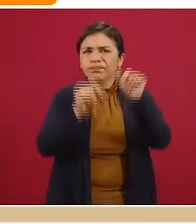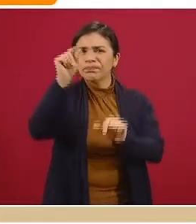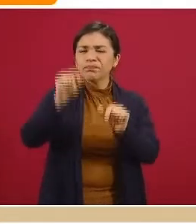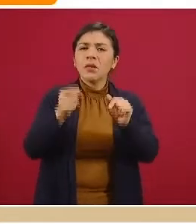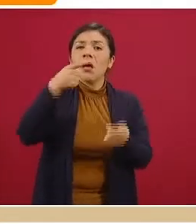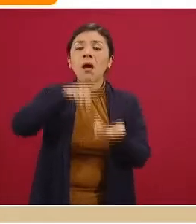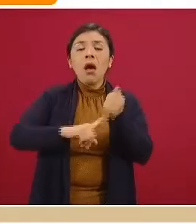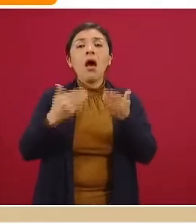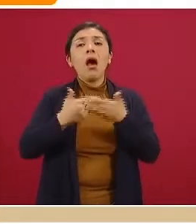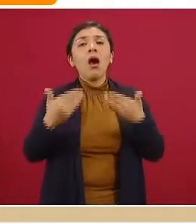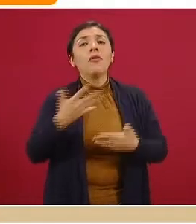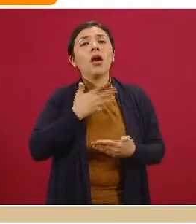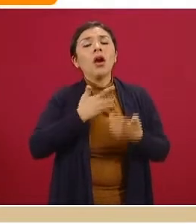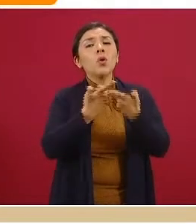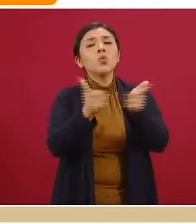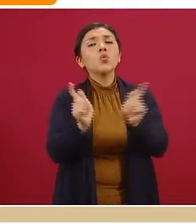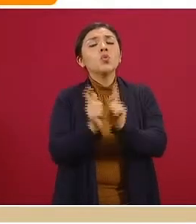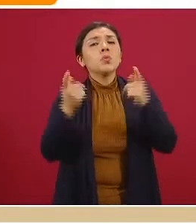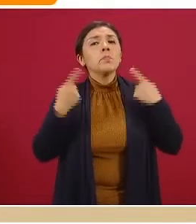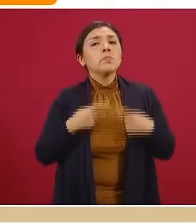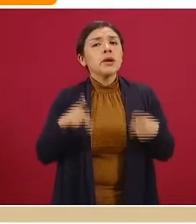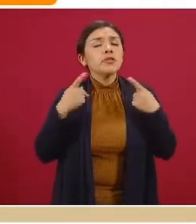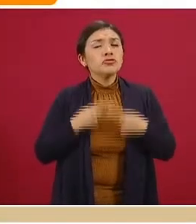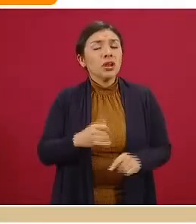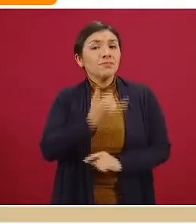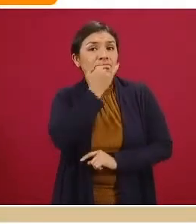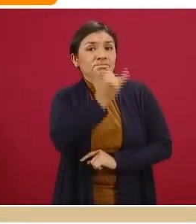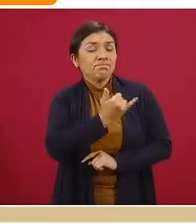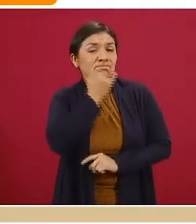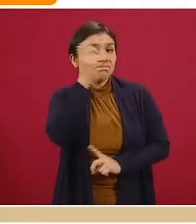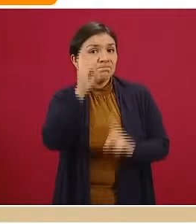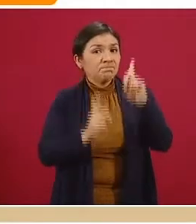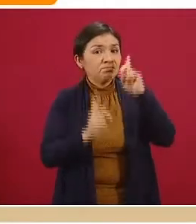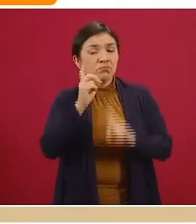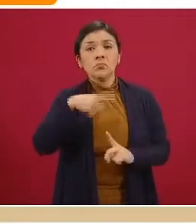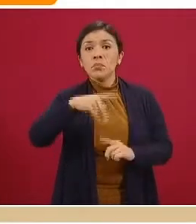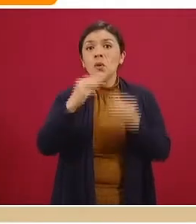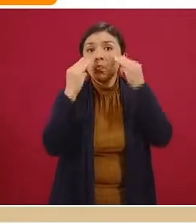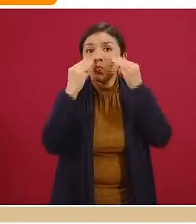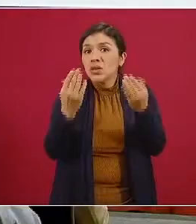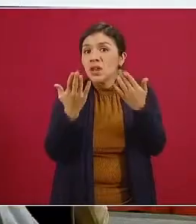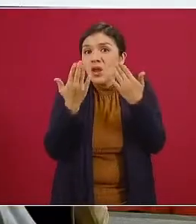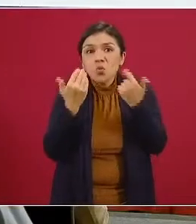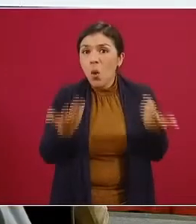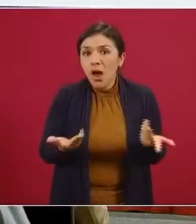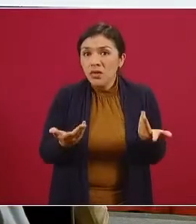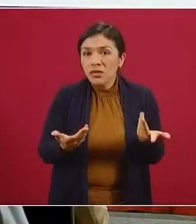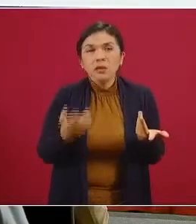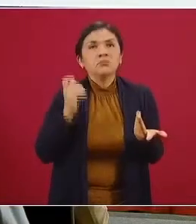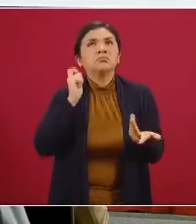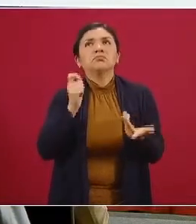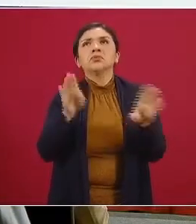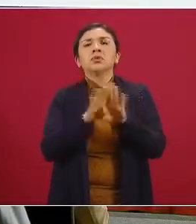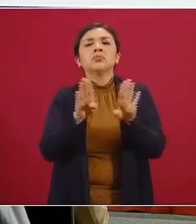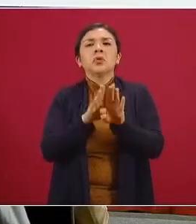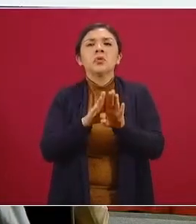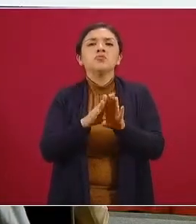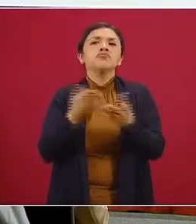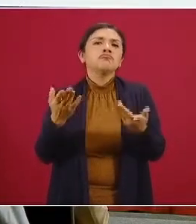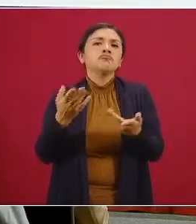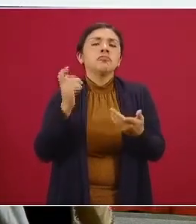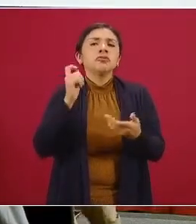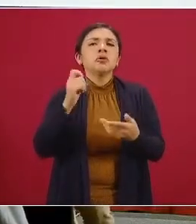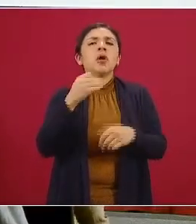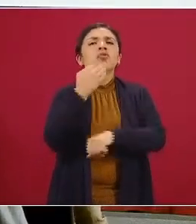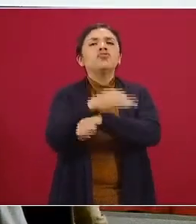incluyendo también al grupo de personas sospechosas sin muestra, es decir, aquellas que por efectos de lineamiento, dado que